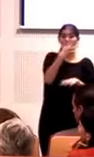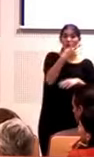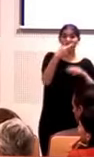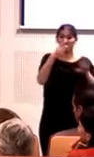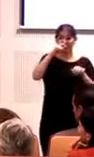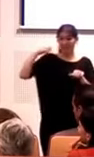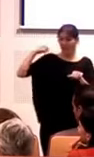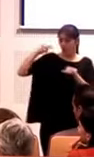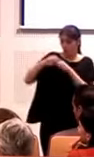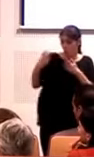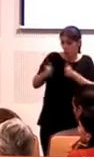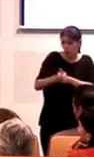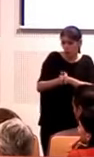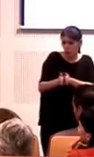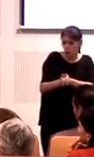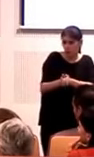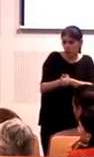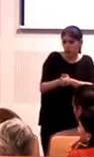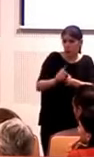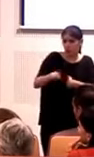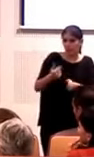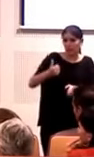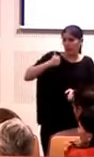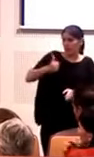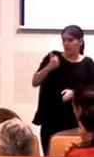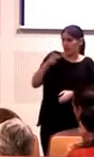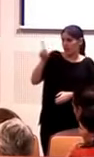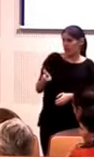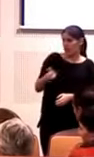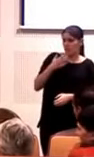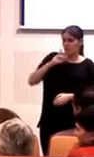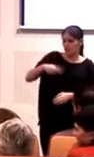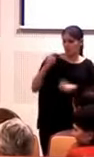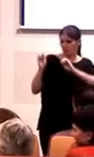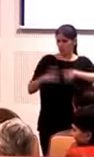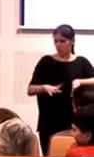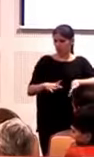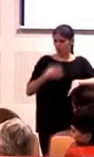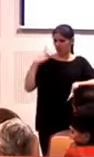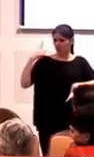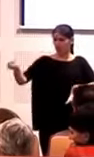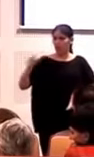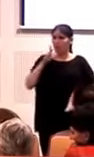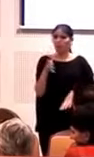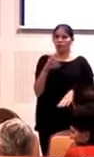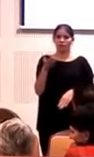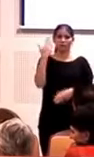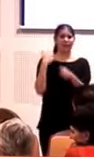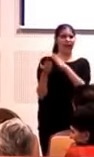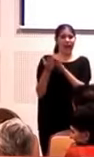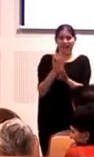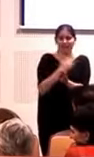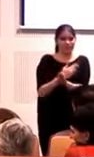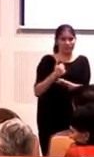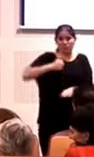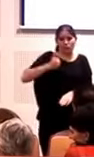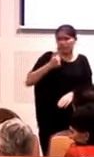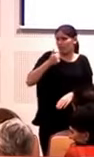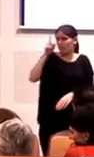contigo también estuvo aprovechando, porque si luego se fue cuando lo necesitó. No